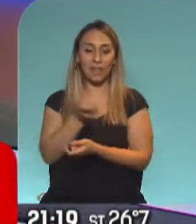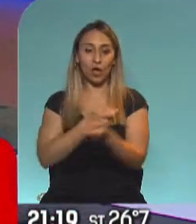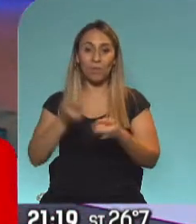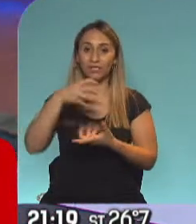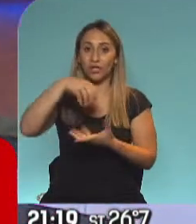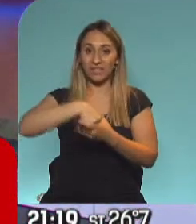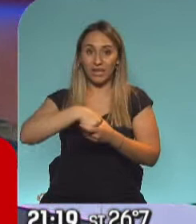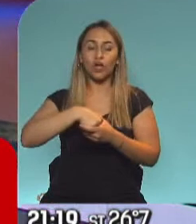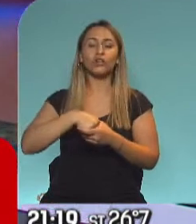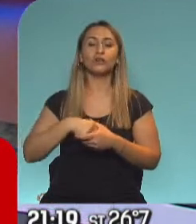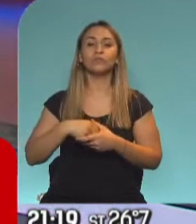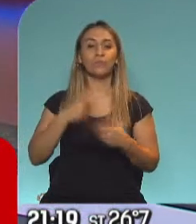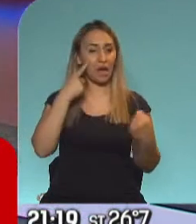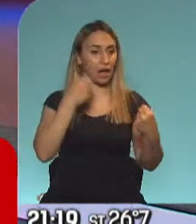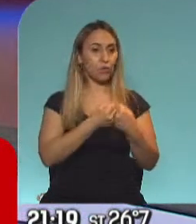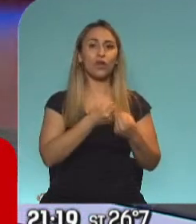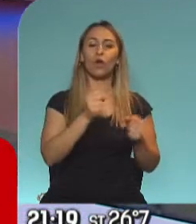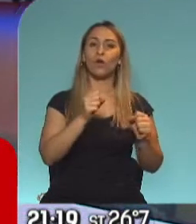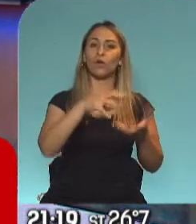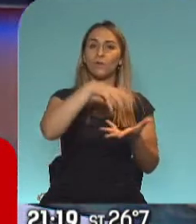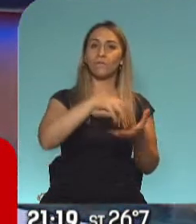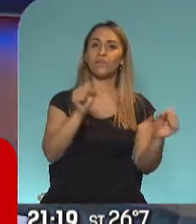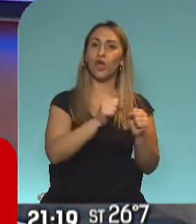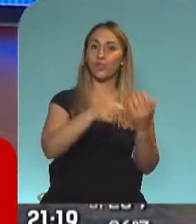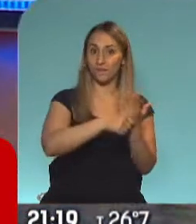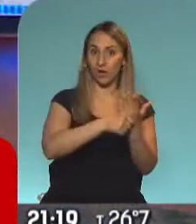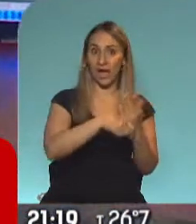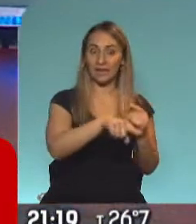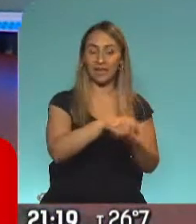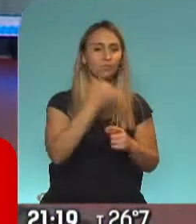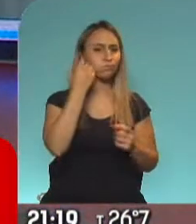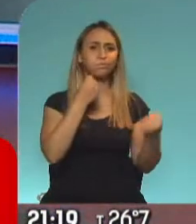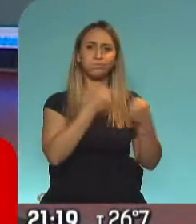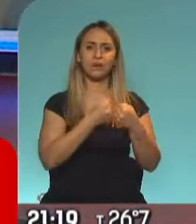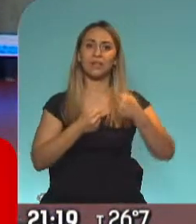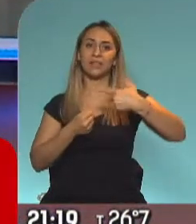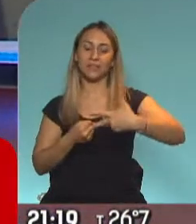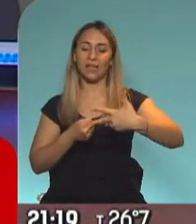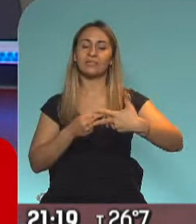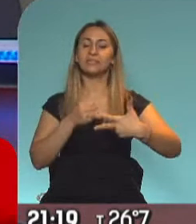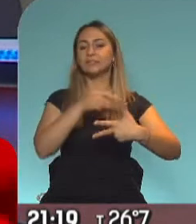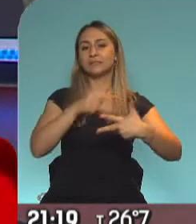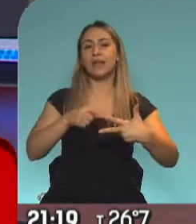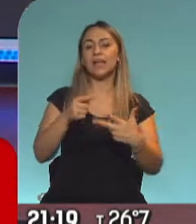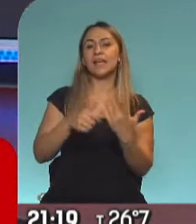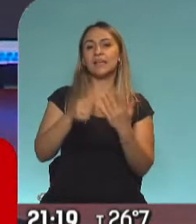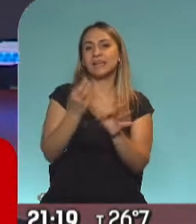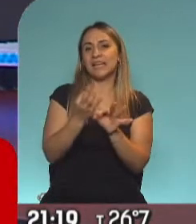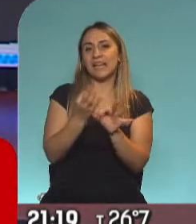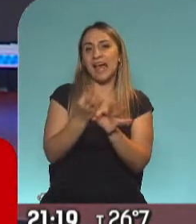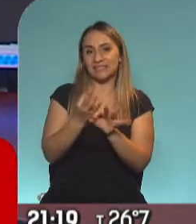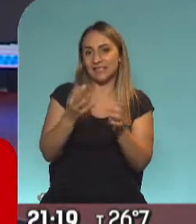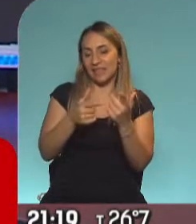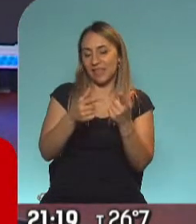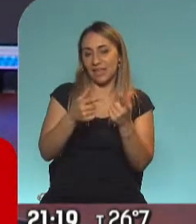frigoríficos precios cuidados para tres tipos de corte, justamente para poder disfrutar tanto Navidad